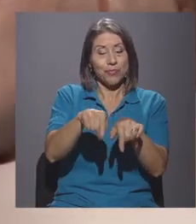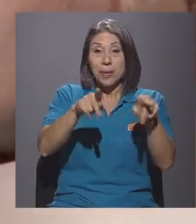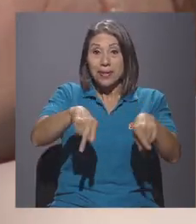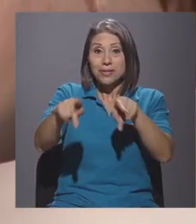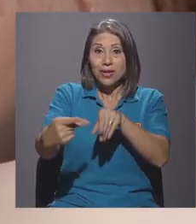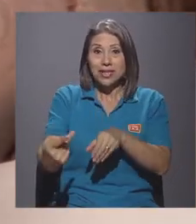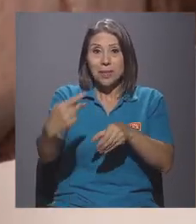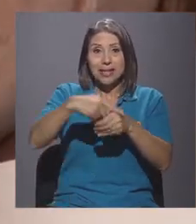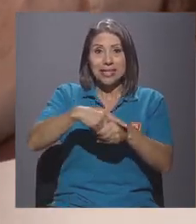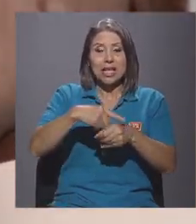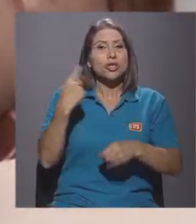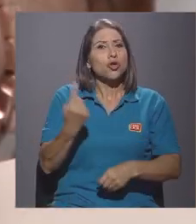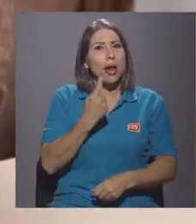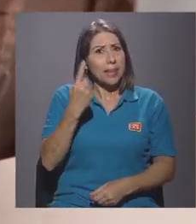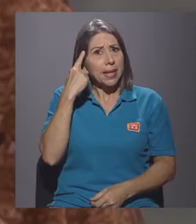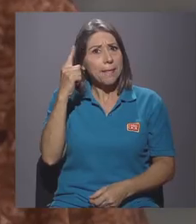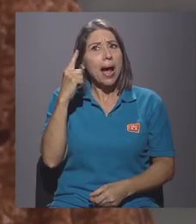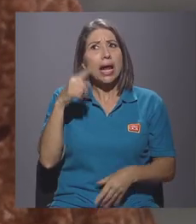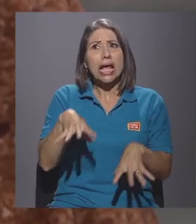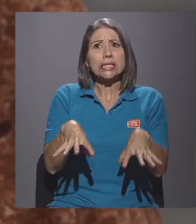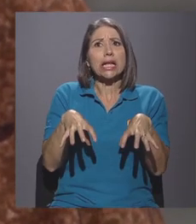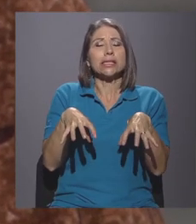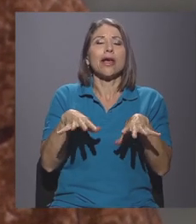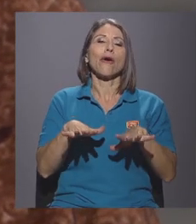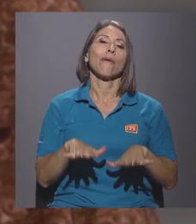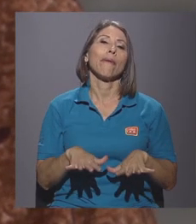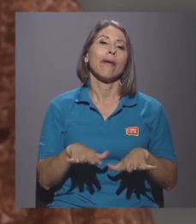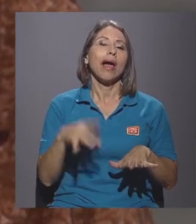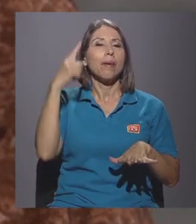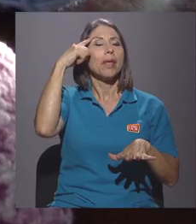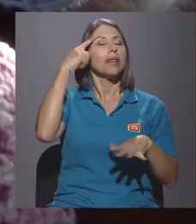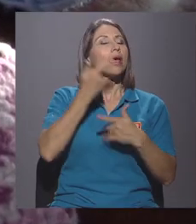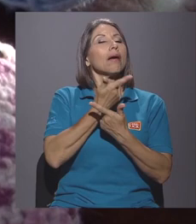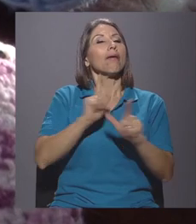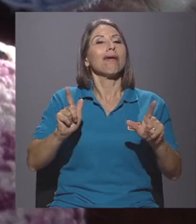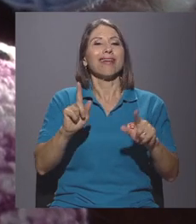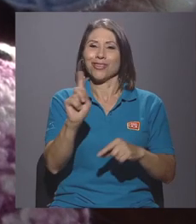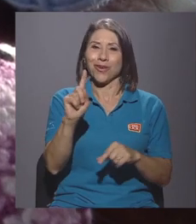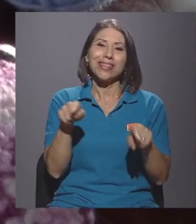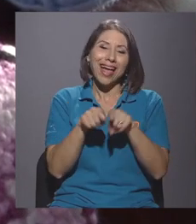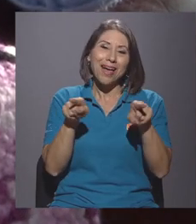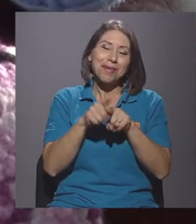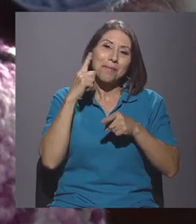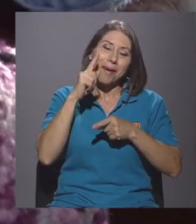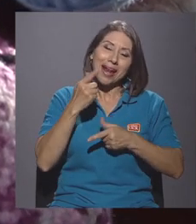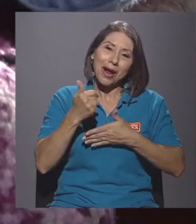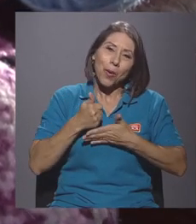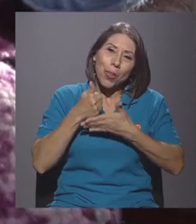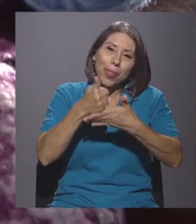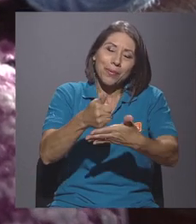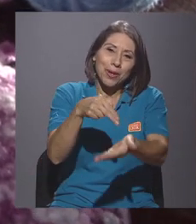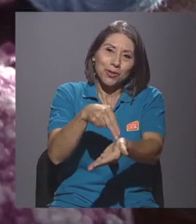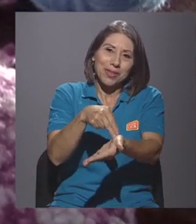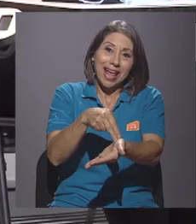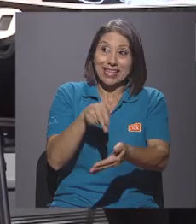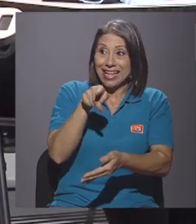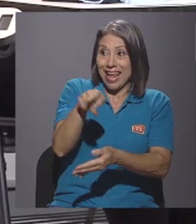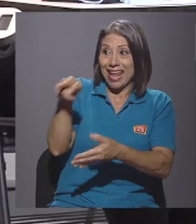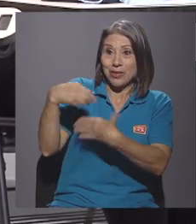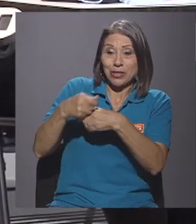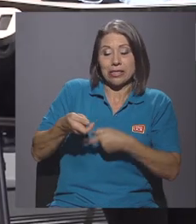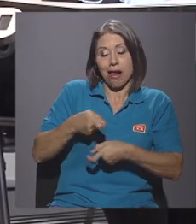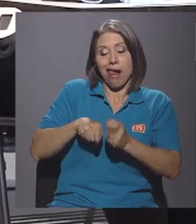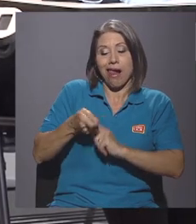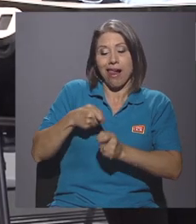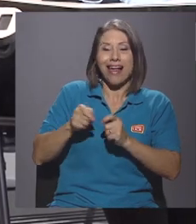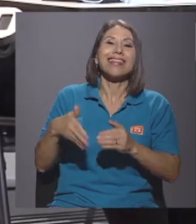no solo para liberar su mente y eliminar el estrés, sino también para contribuir con los hospitales del país donando sus propias creaciones. Yo me enteré del